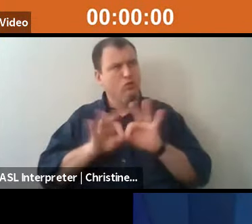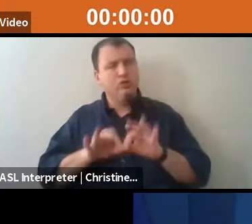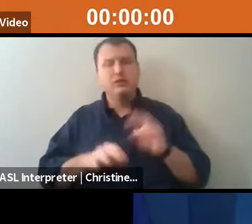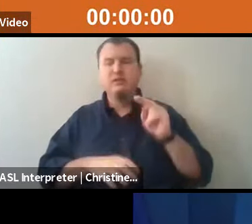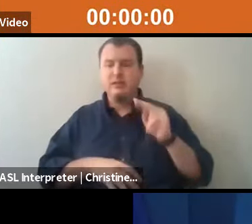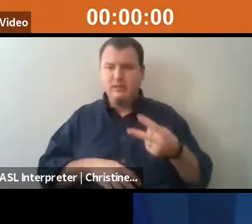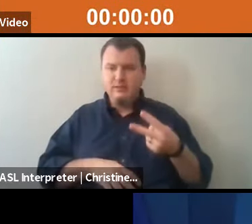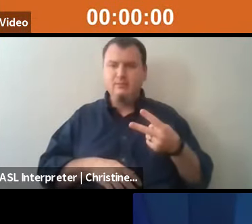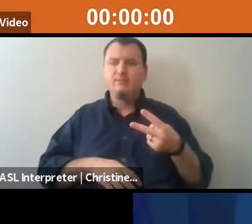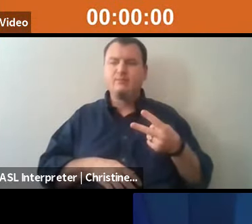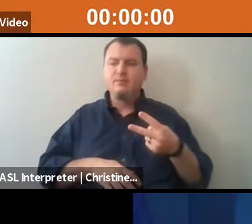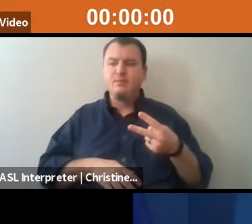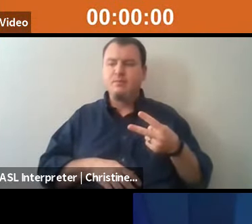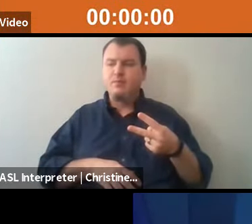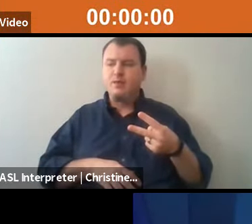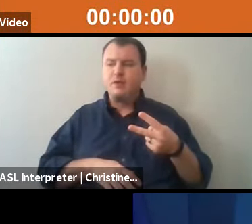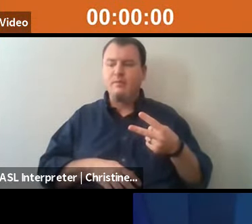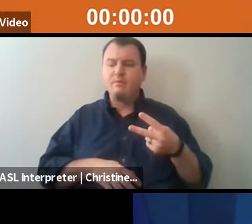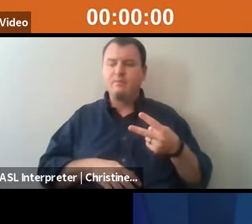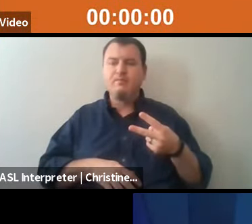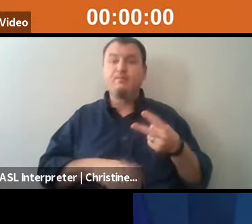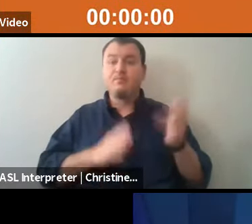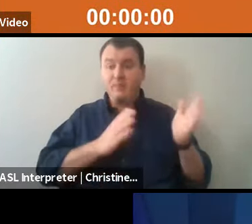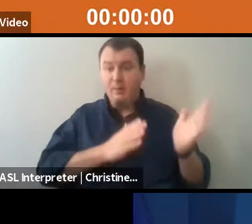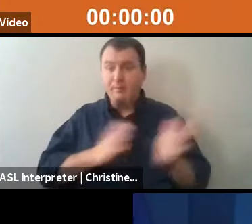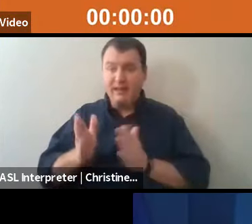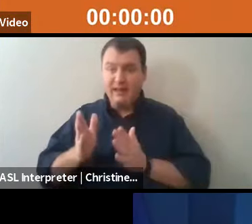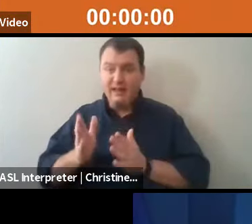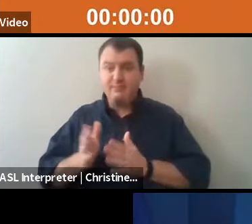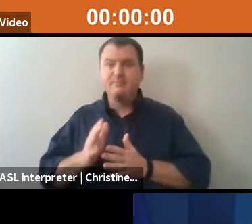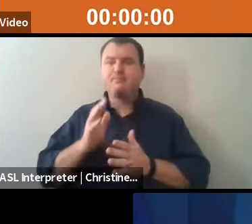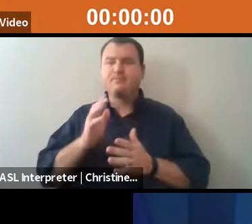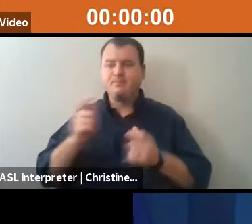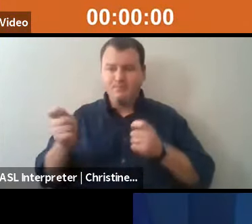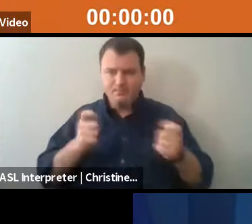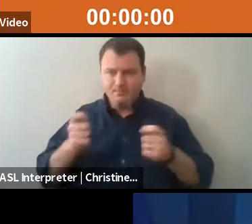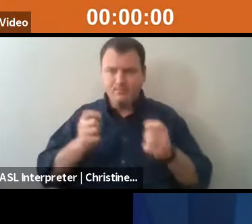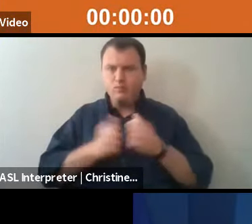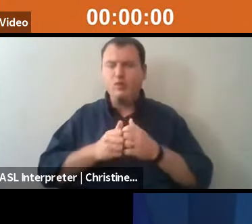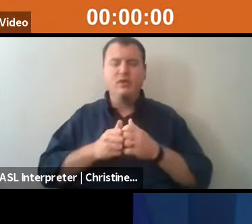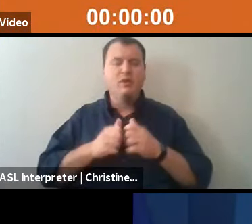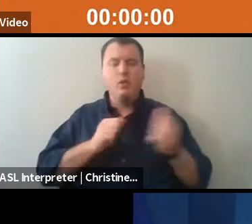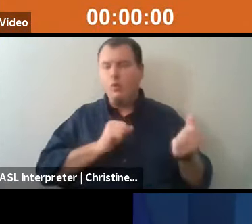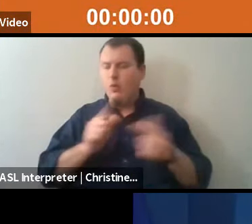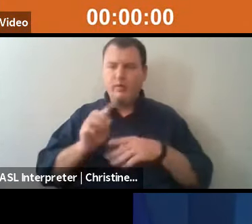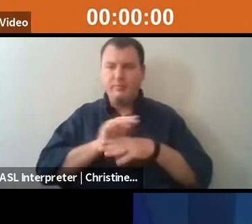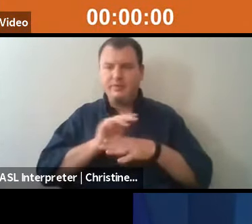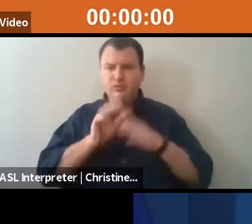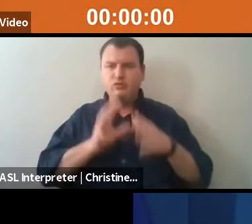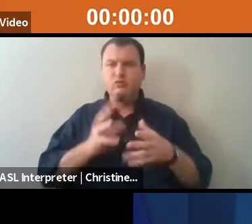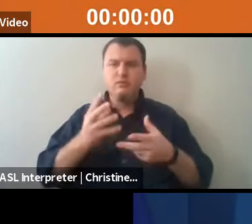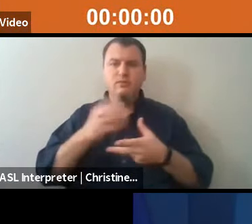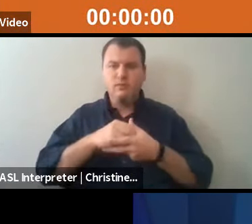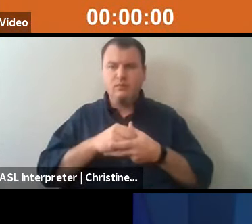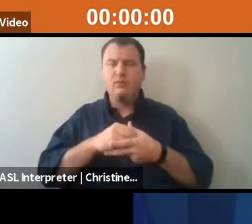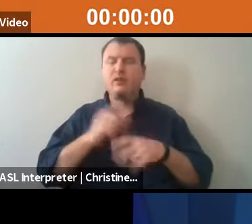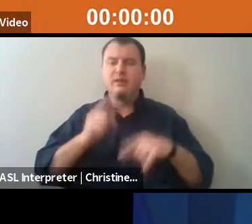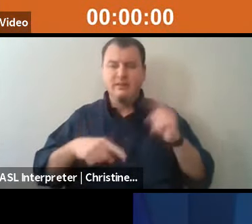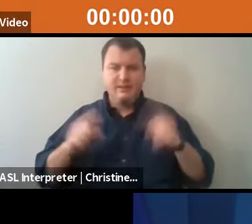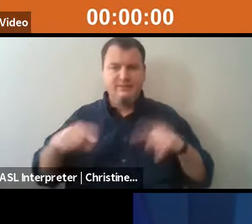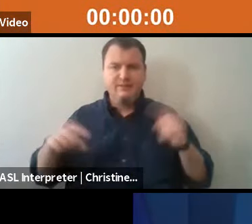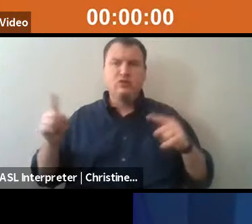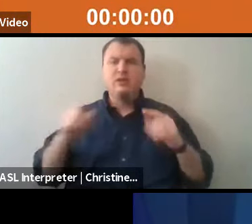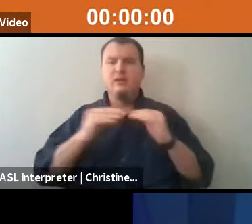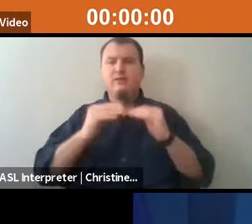contingencia que fue coordinado con todos los ministerios y los distintos niveles de la administración y además con